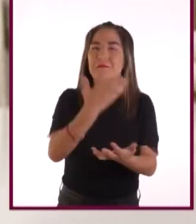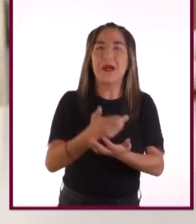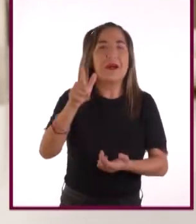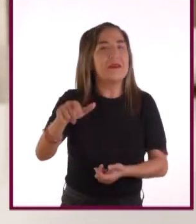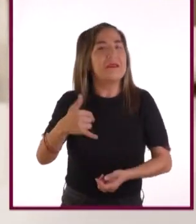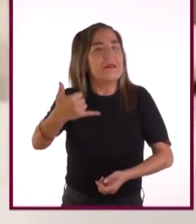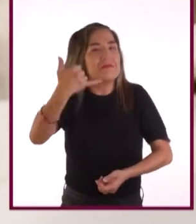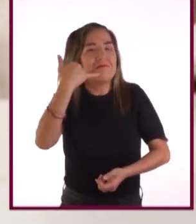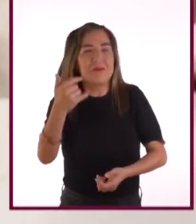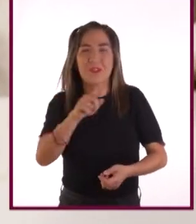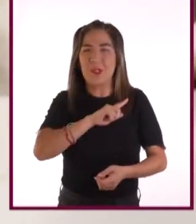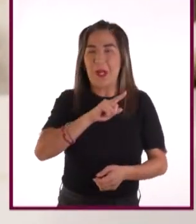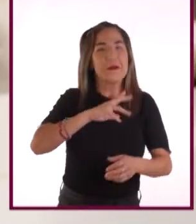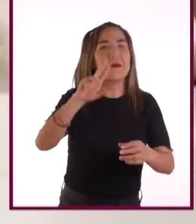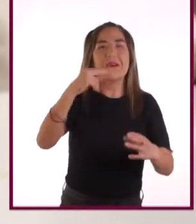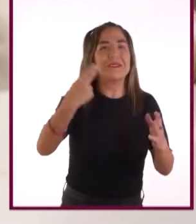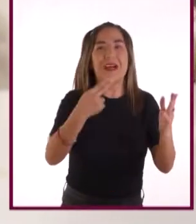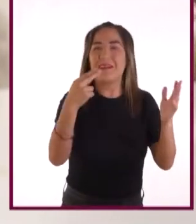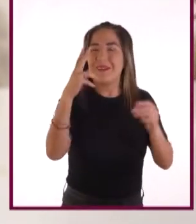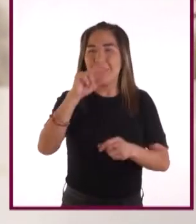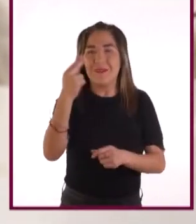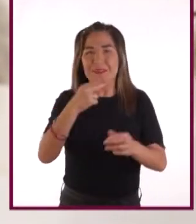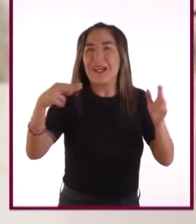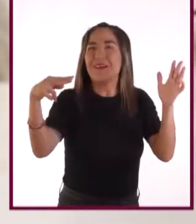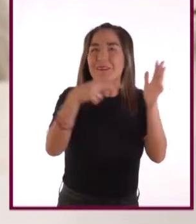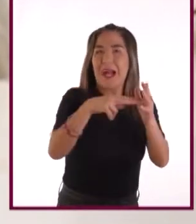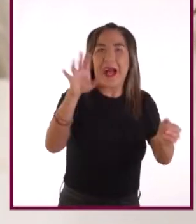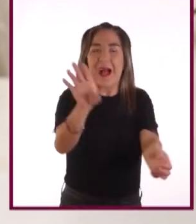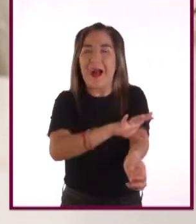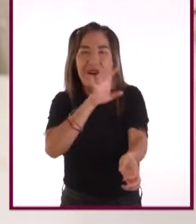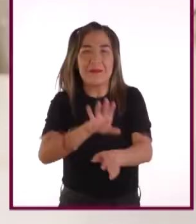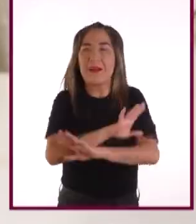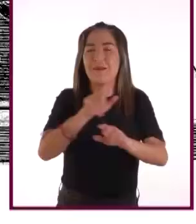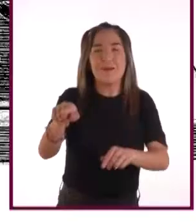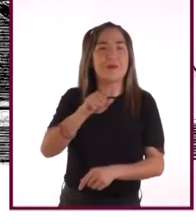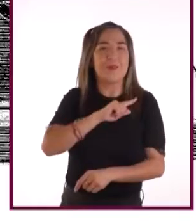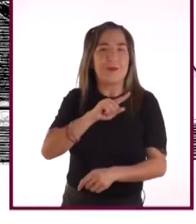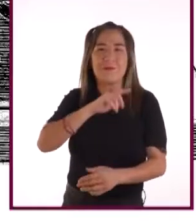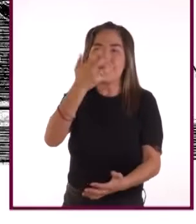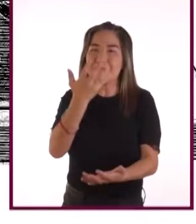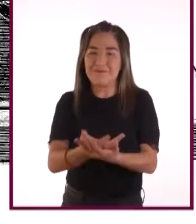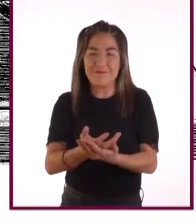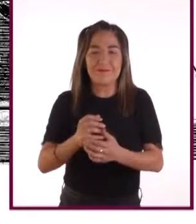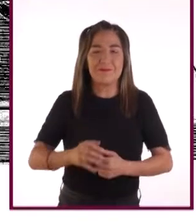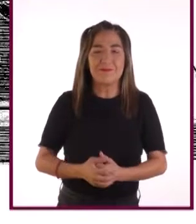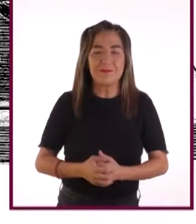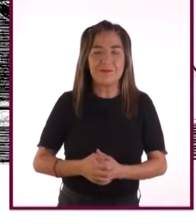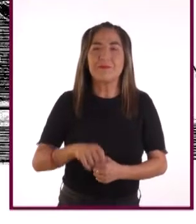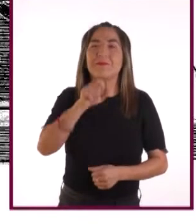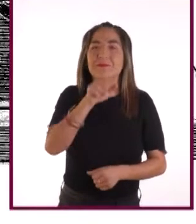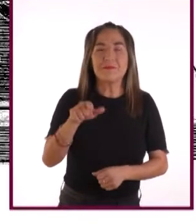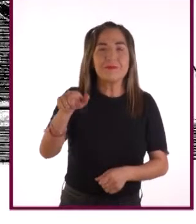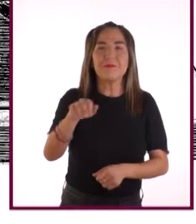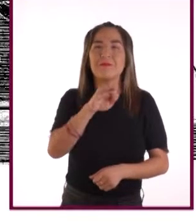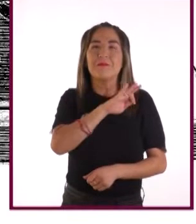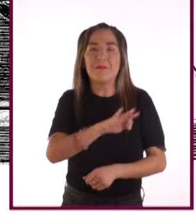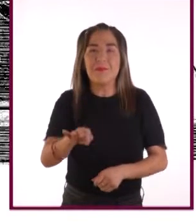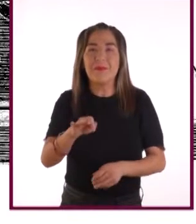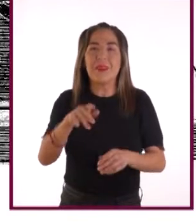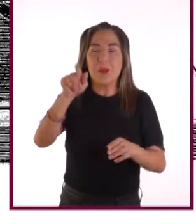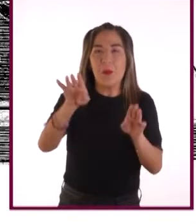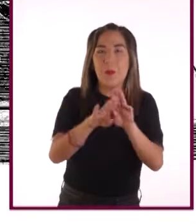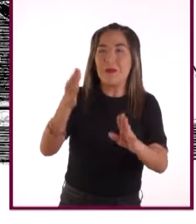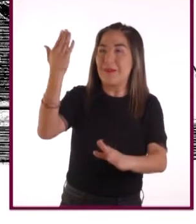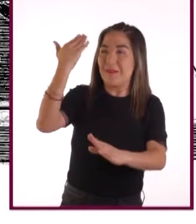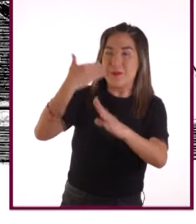actualmente, que es inalámbrica. Entonces, pues obviamente era un desarrollo tecnológico que además ya no podías no